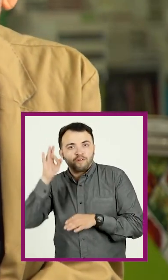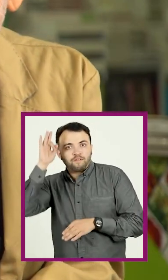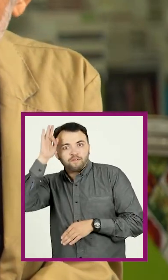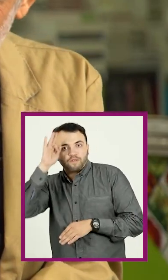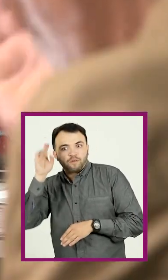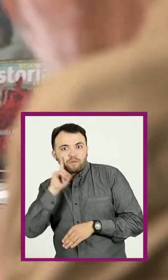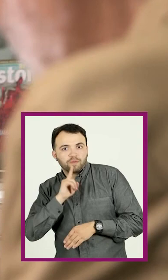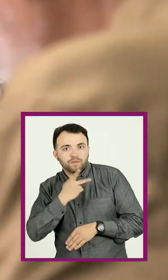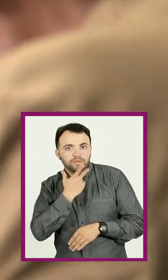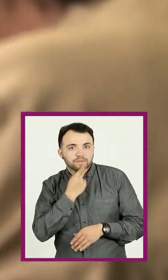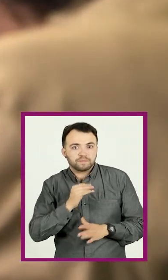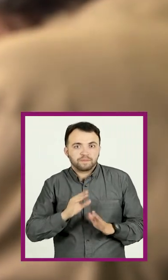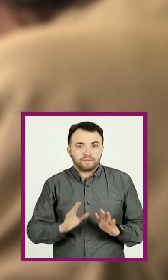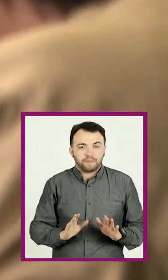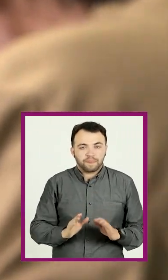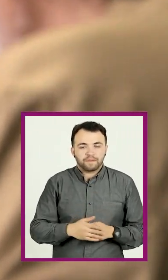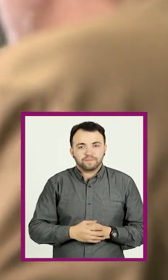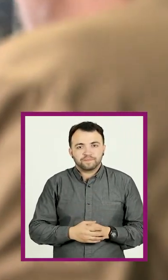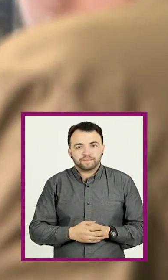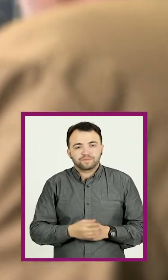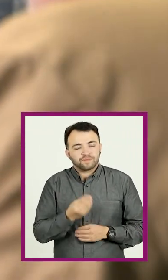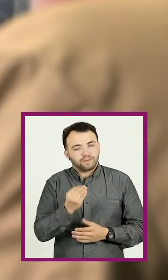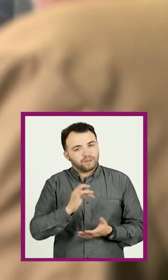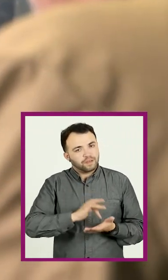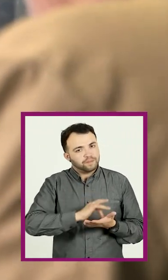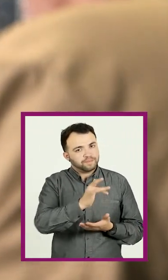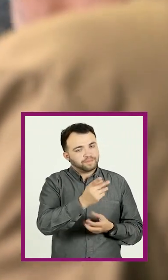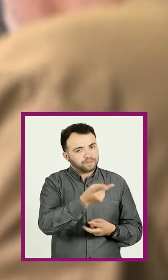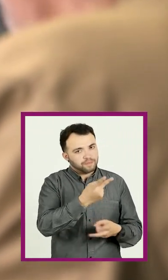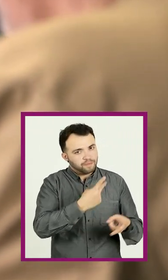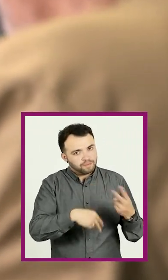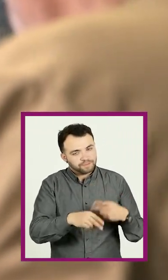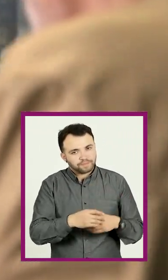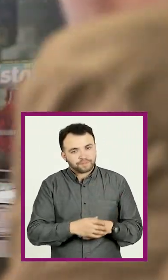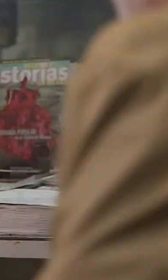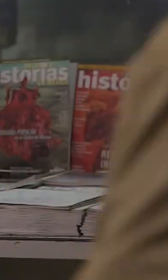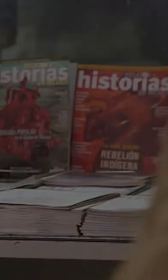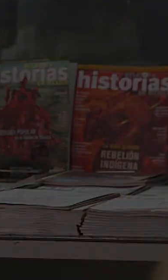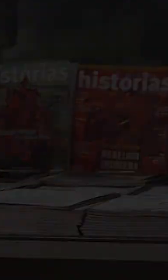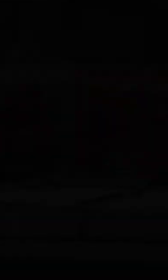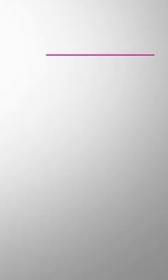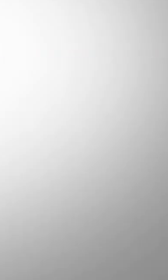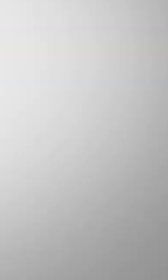y filósofos. Doctora Rebeca Maldonado, muchísimas gracias por haber estado con nosotros.